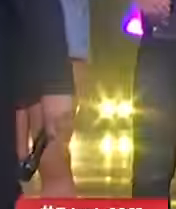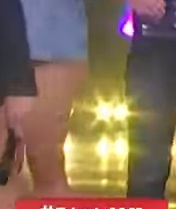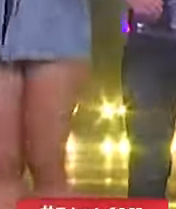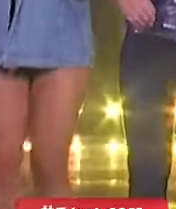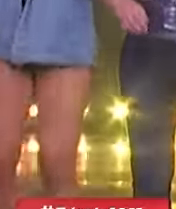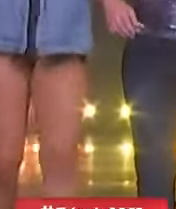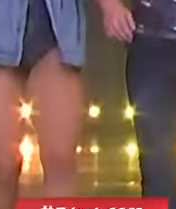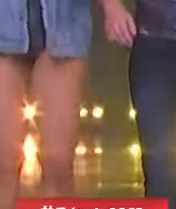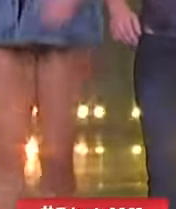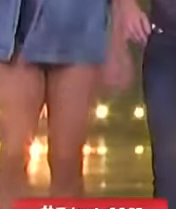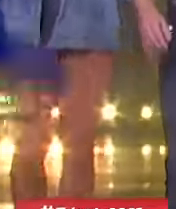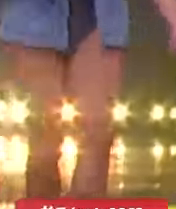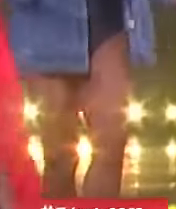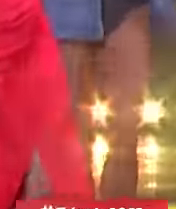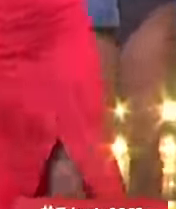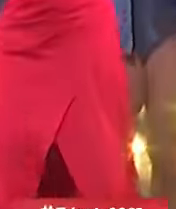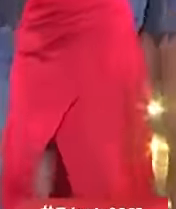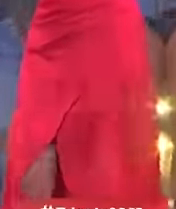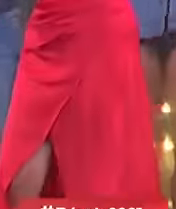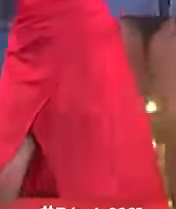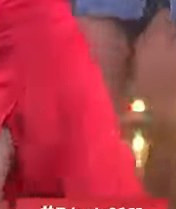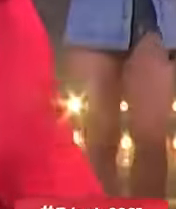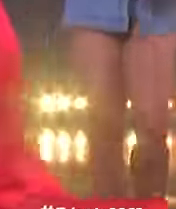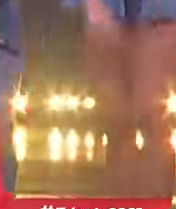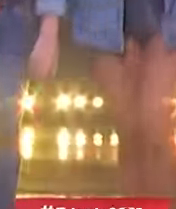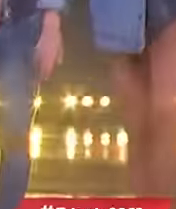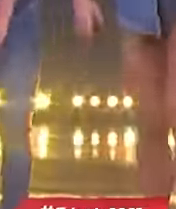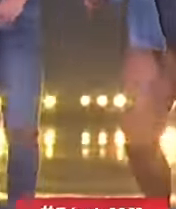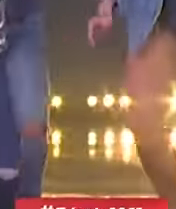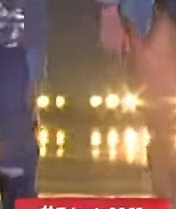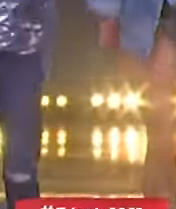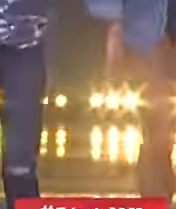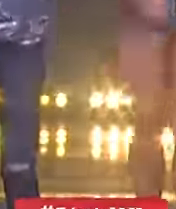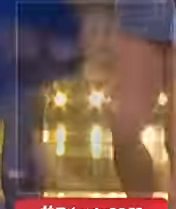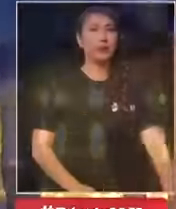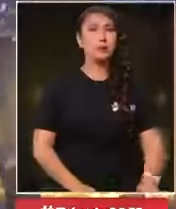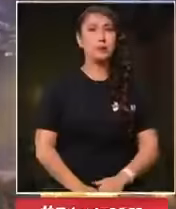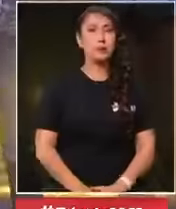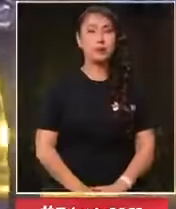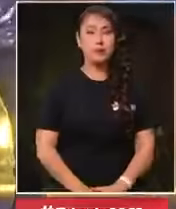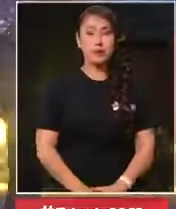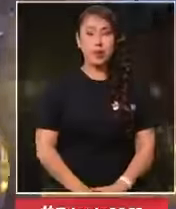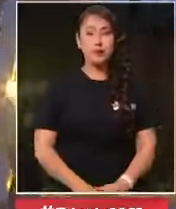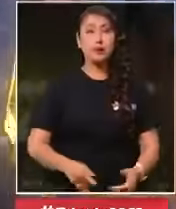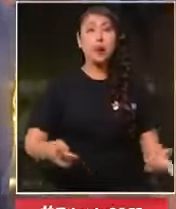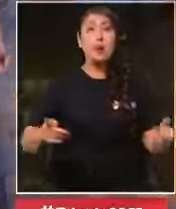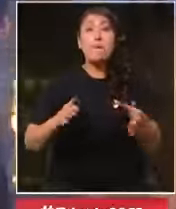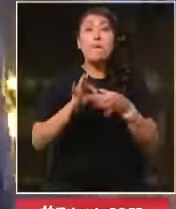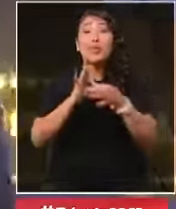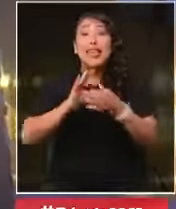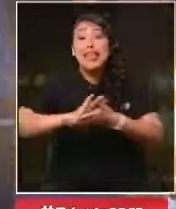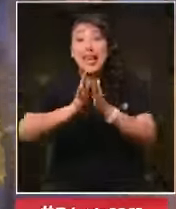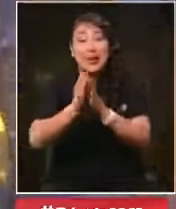Bahía! Muchas gracias. De grande. Quiero su felicitación. Muchas gracias.